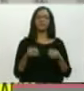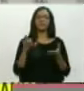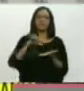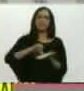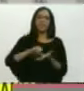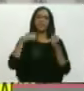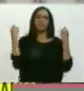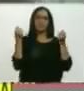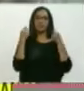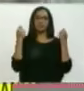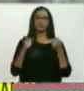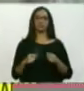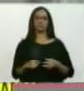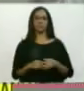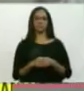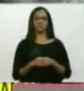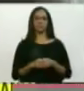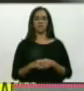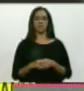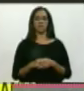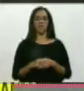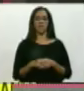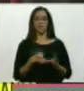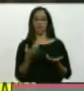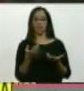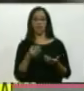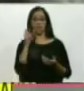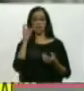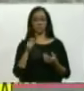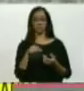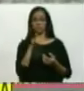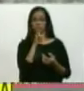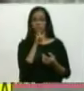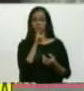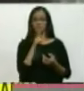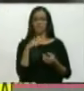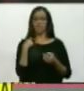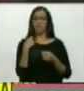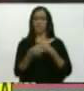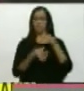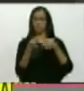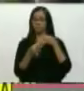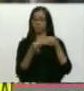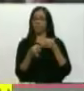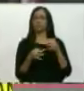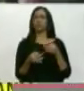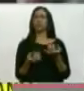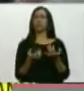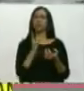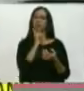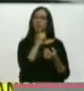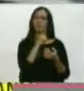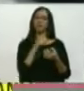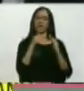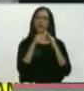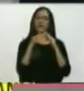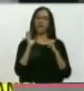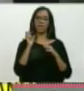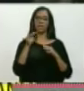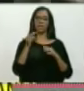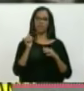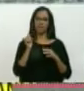de Merlano. Laura Ardila, editora de La Silla Caribe, coincide que entre los mencionados estarían la Casa Char y los